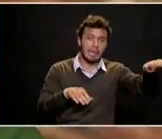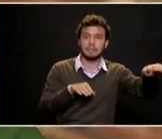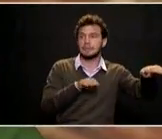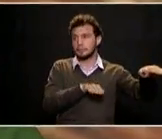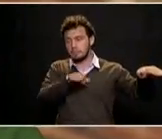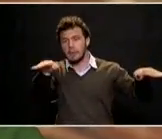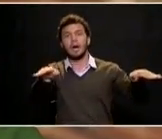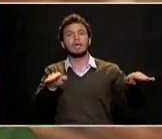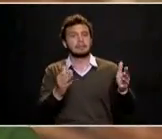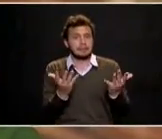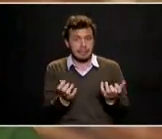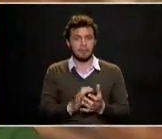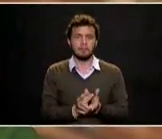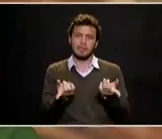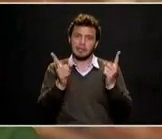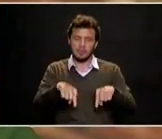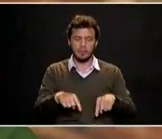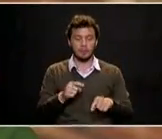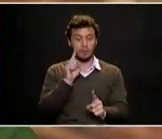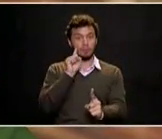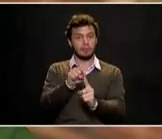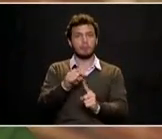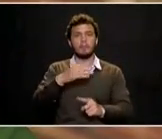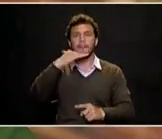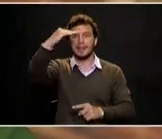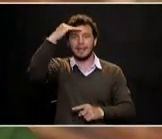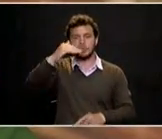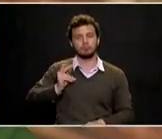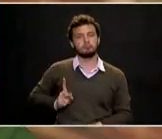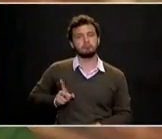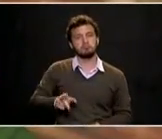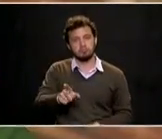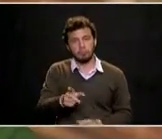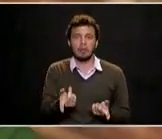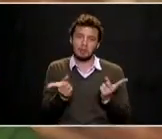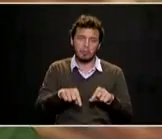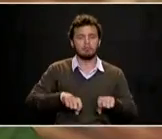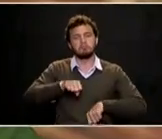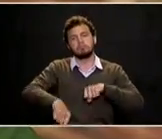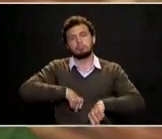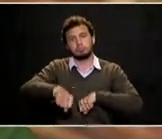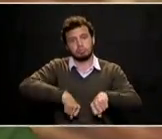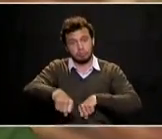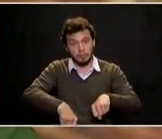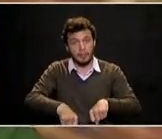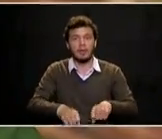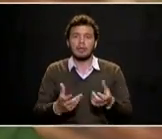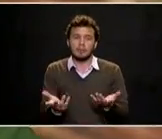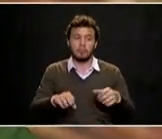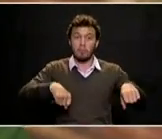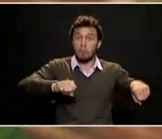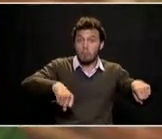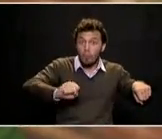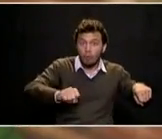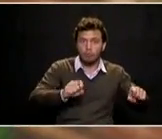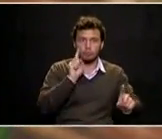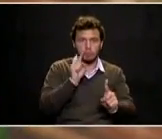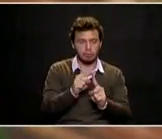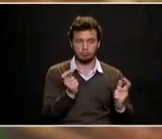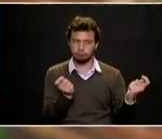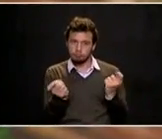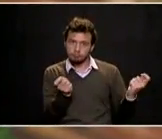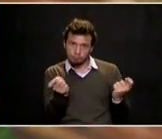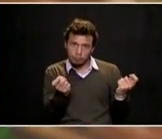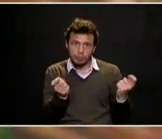Medellín caminable y pedaleable. Vamos a hacer un plan de motos para mejorar la regulación, la seguridad. Vamos a trabajar en